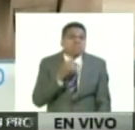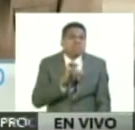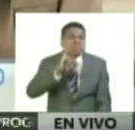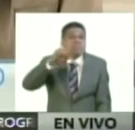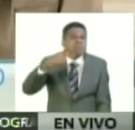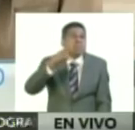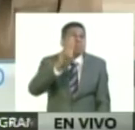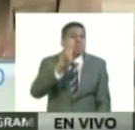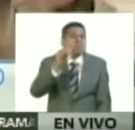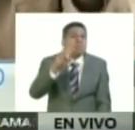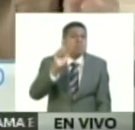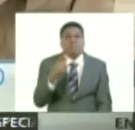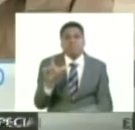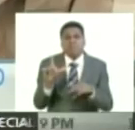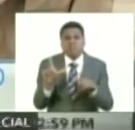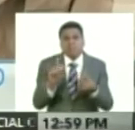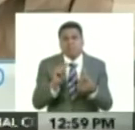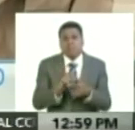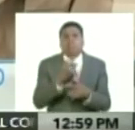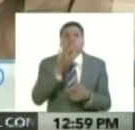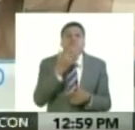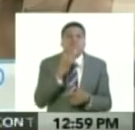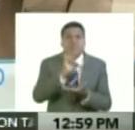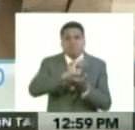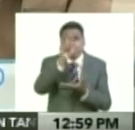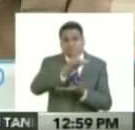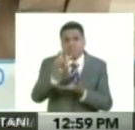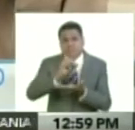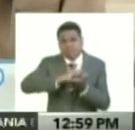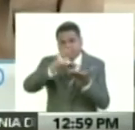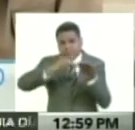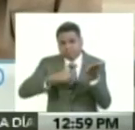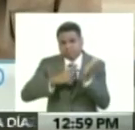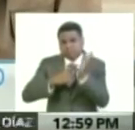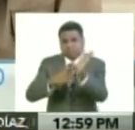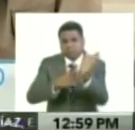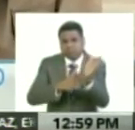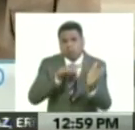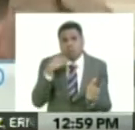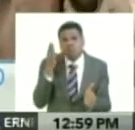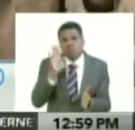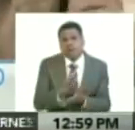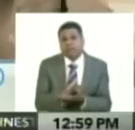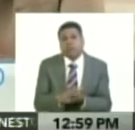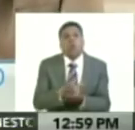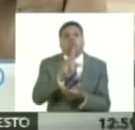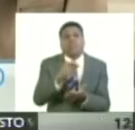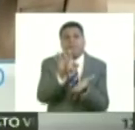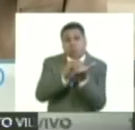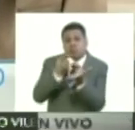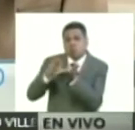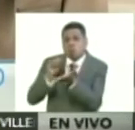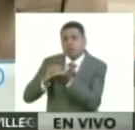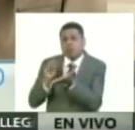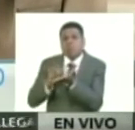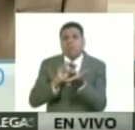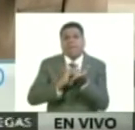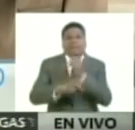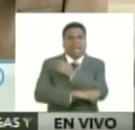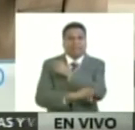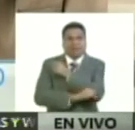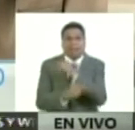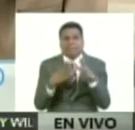auditoría. ¿Suposito? Sí, ya le están pinchando las planas. Sí, ya están poniendo a los reos